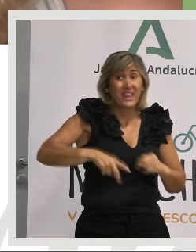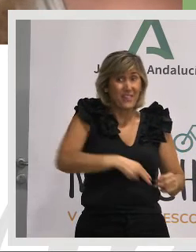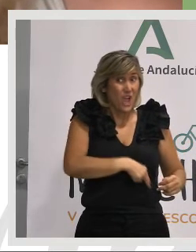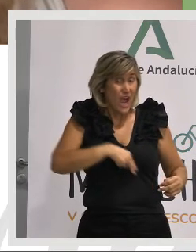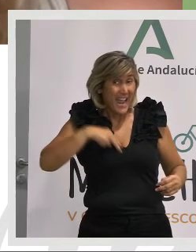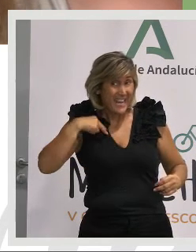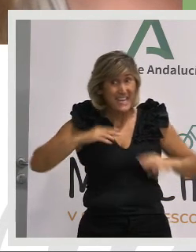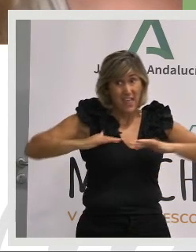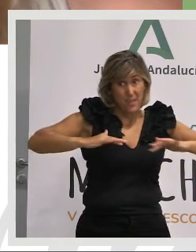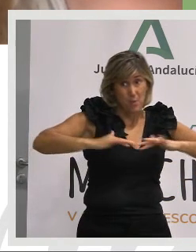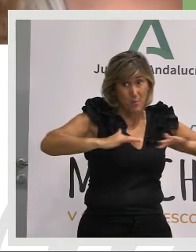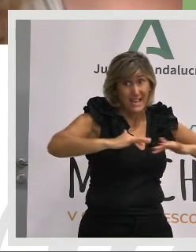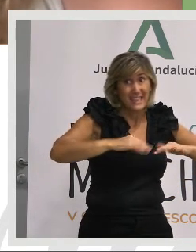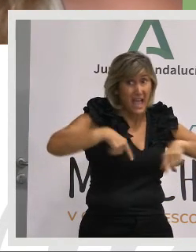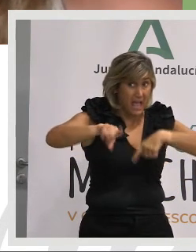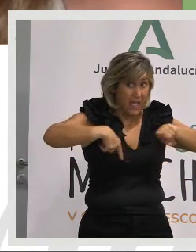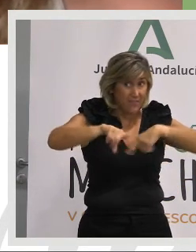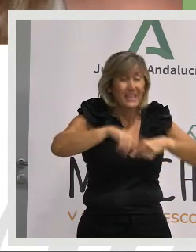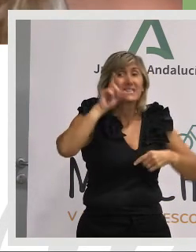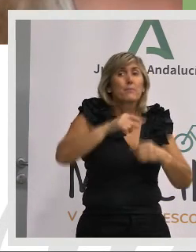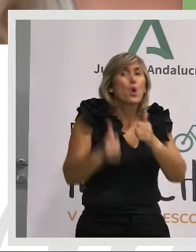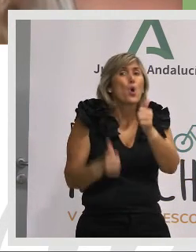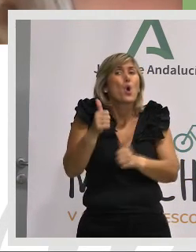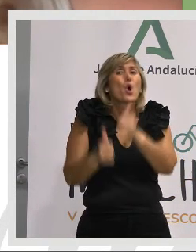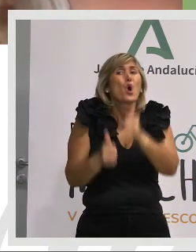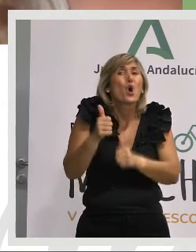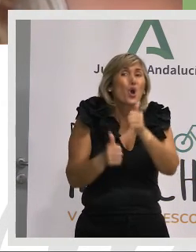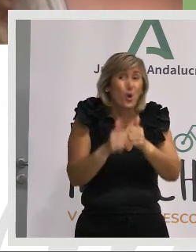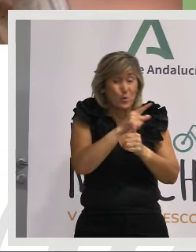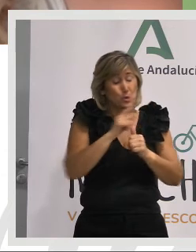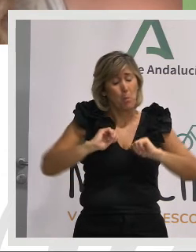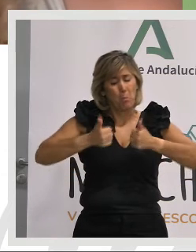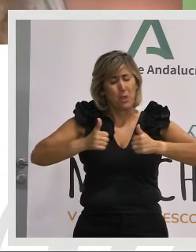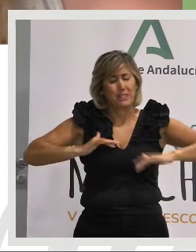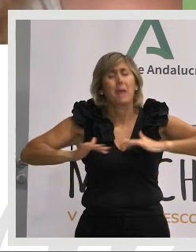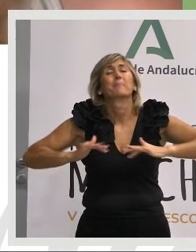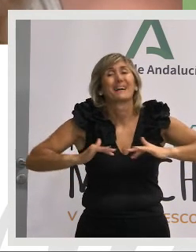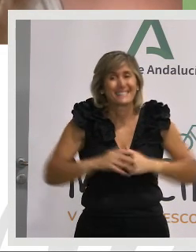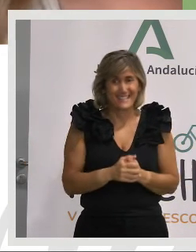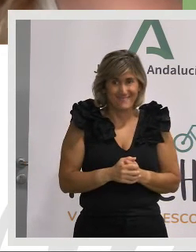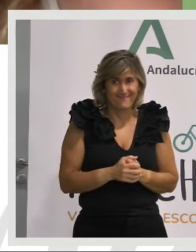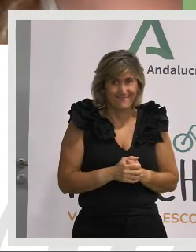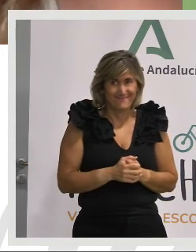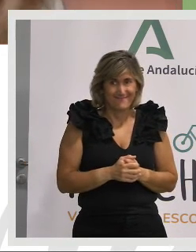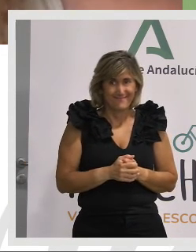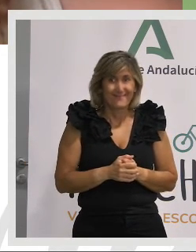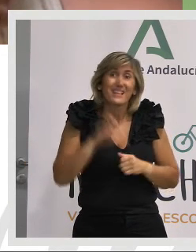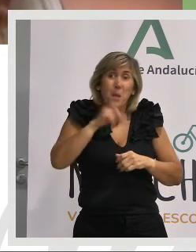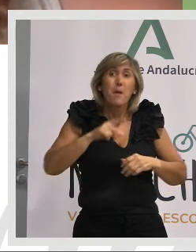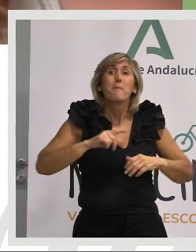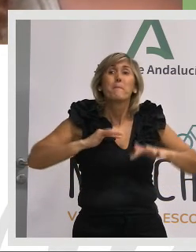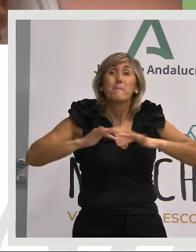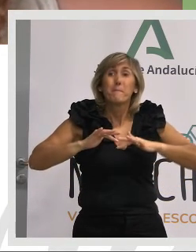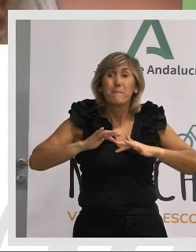de Movilidad y bueno, al concurso Ponte en Marcha, que nos hará pues ir en marcha por